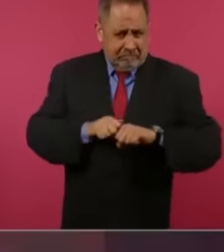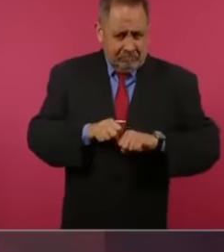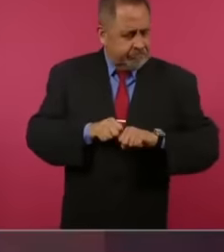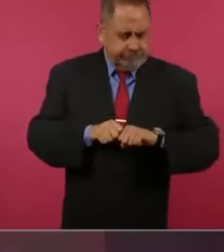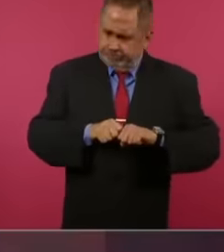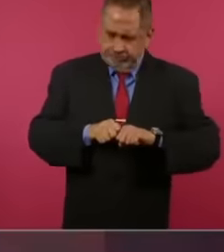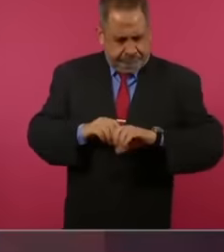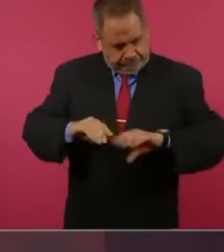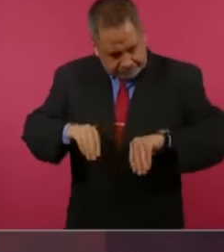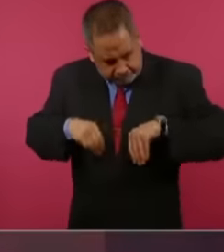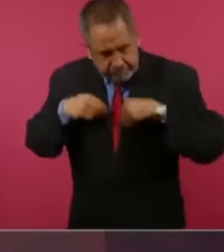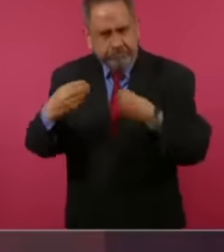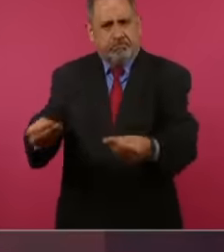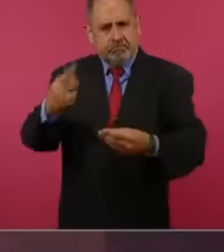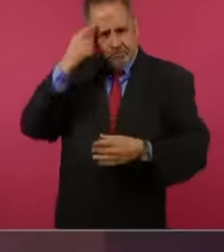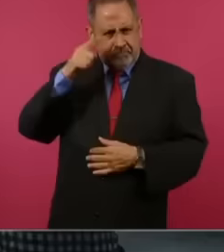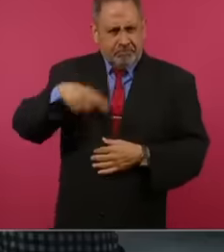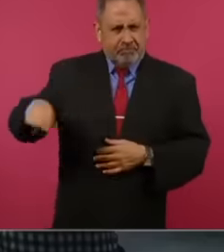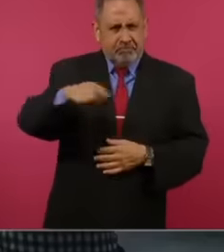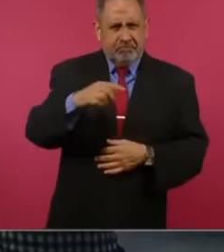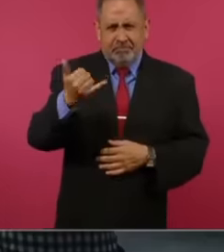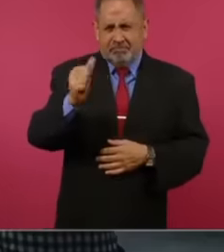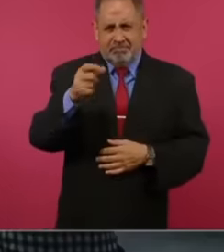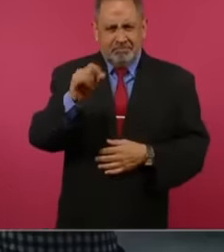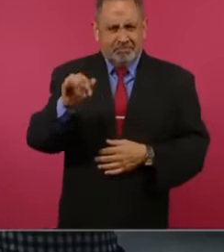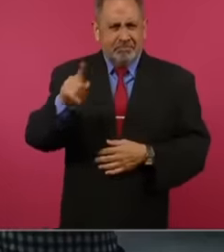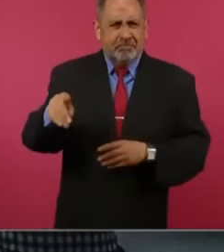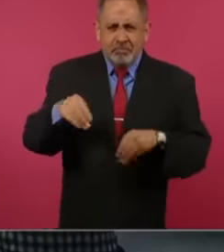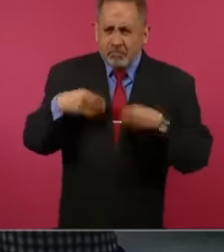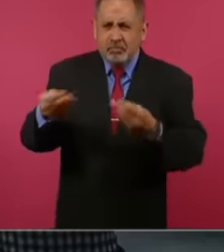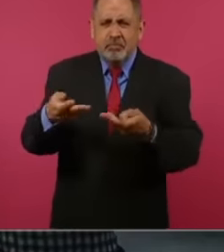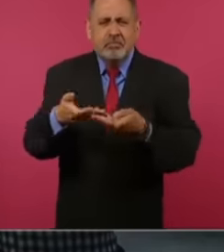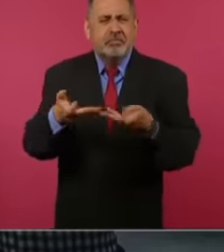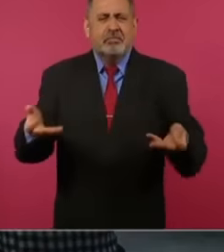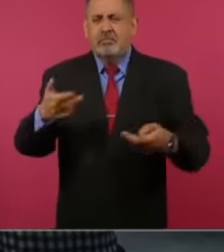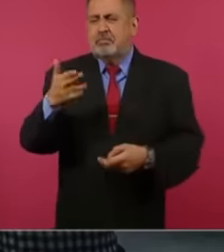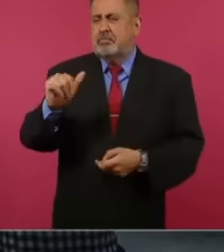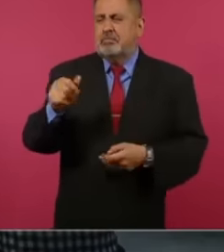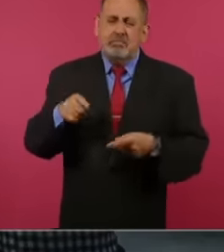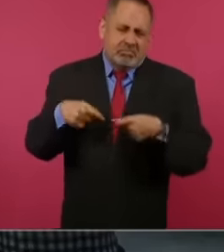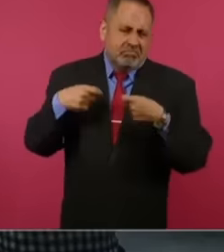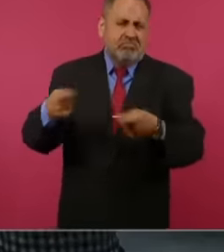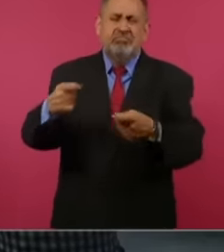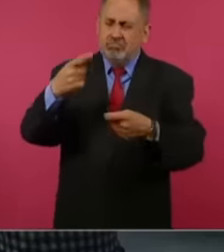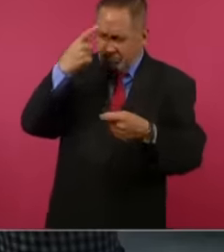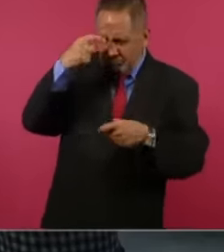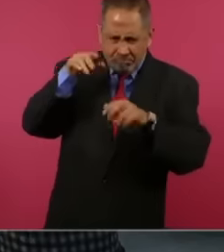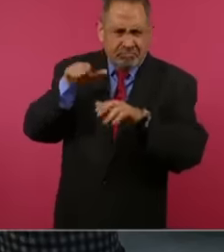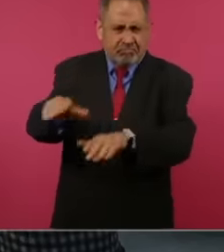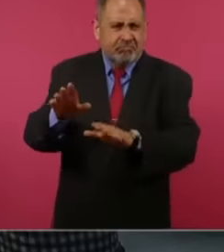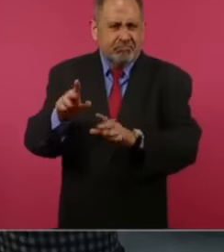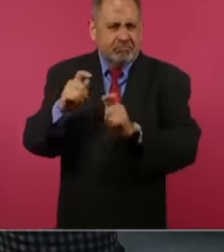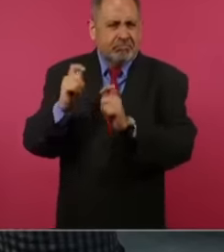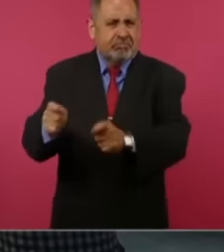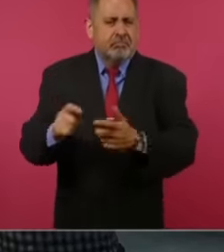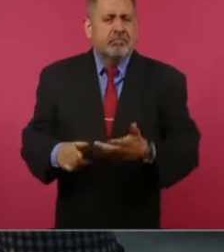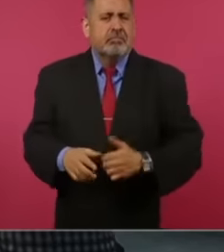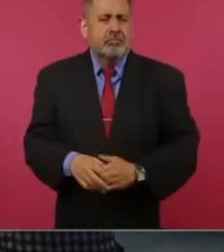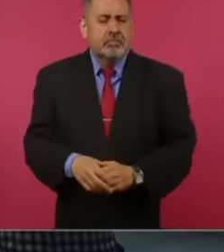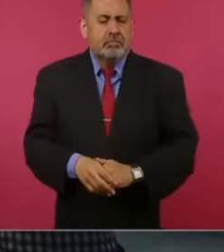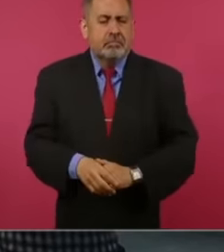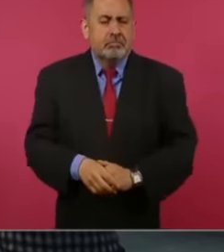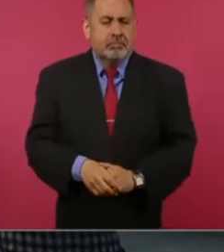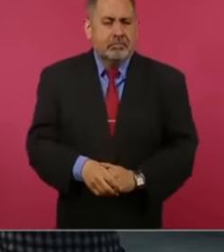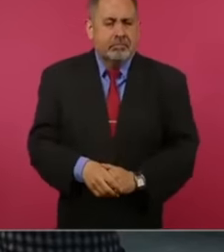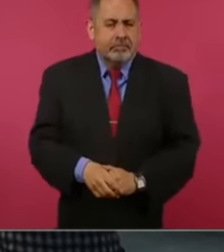restituyeron? ¿Cuántas hectáreas se les restituyeron a los yaquis? Más de